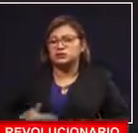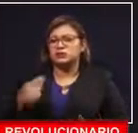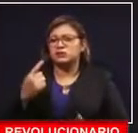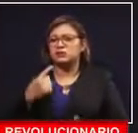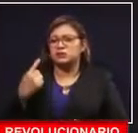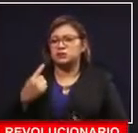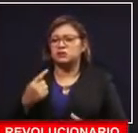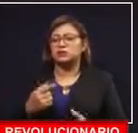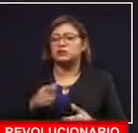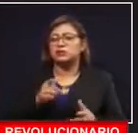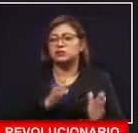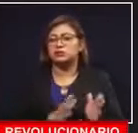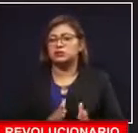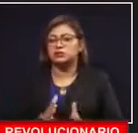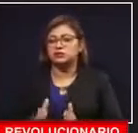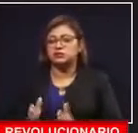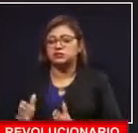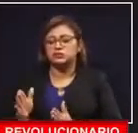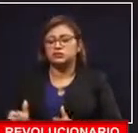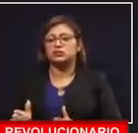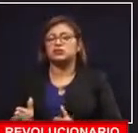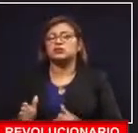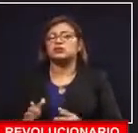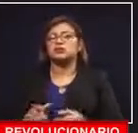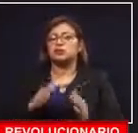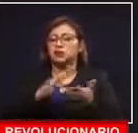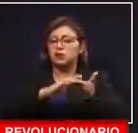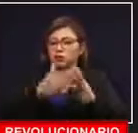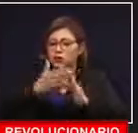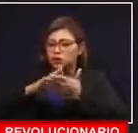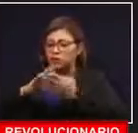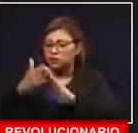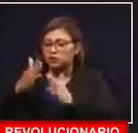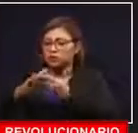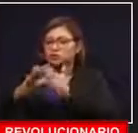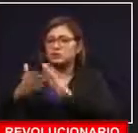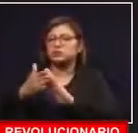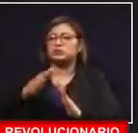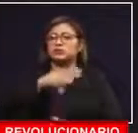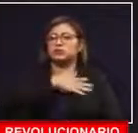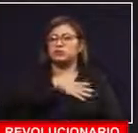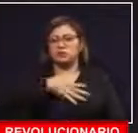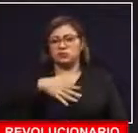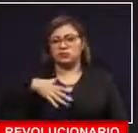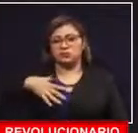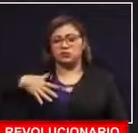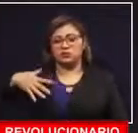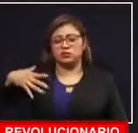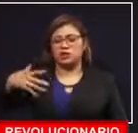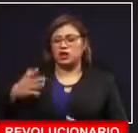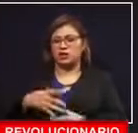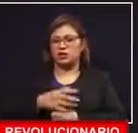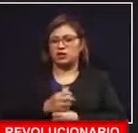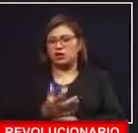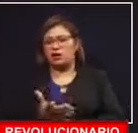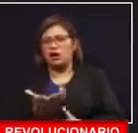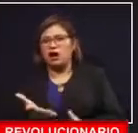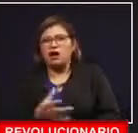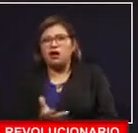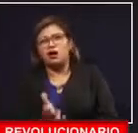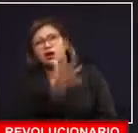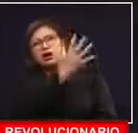corregimientos existentes en la comarca Cunayala nace desde hace 10 años atrás con la anuencia y participación de nuestras